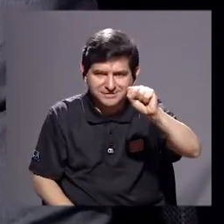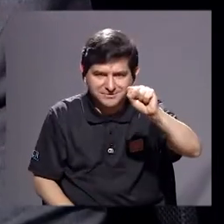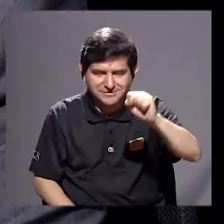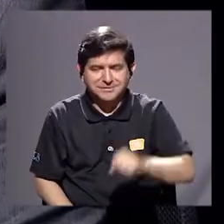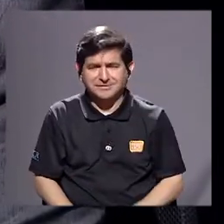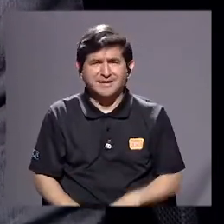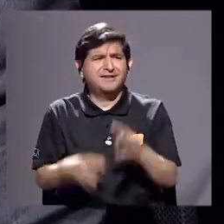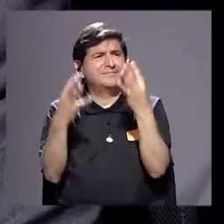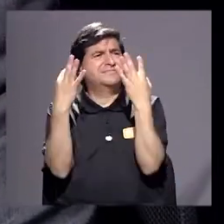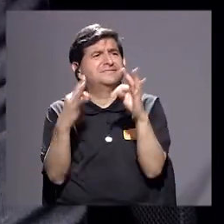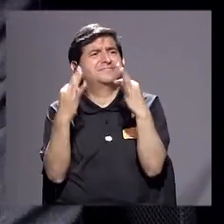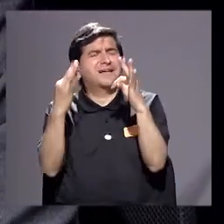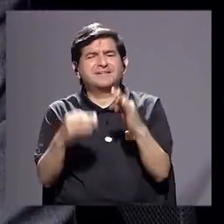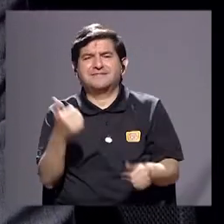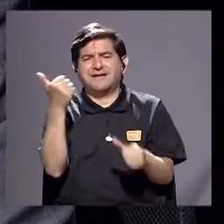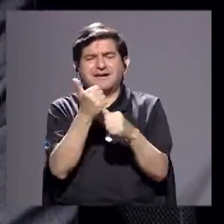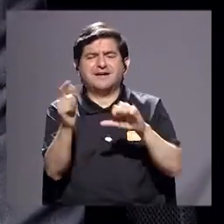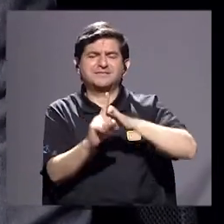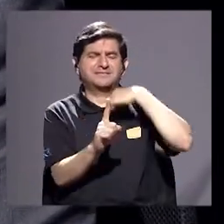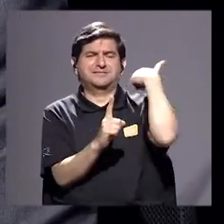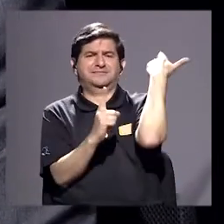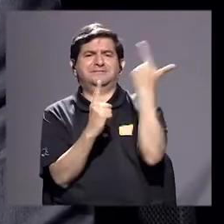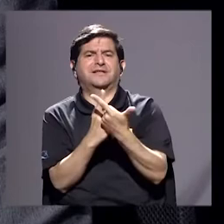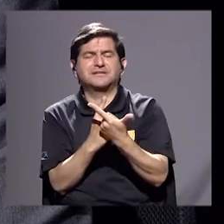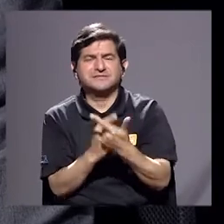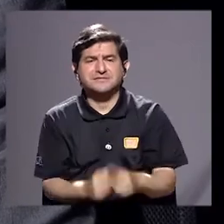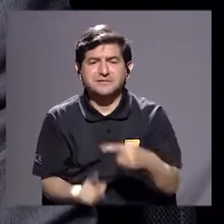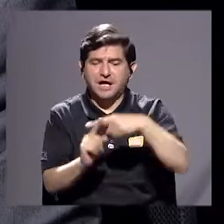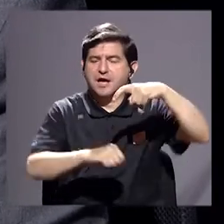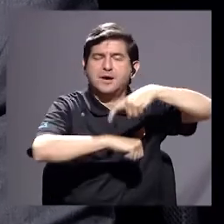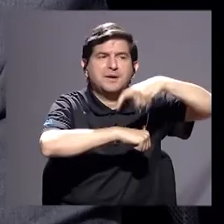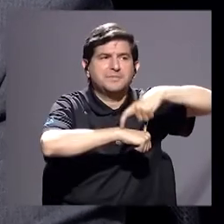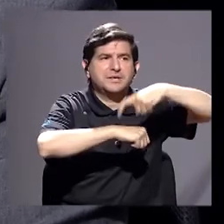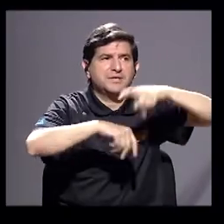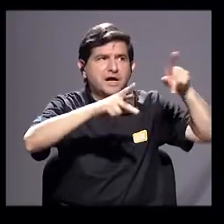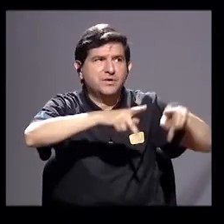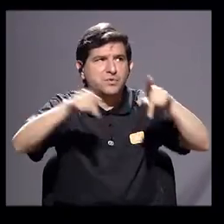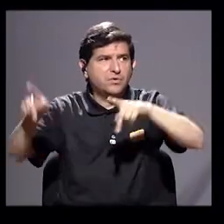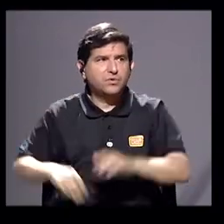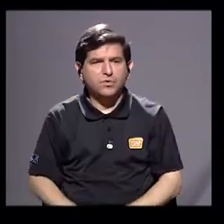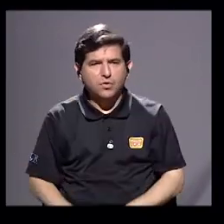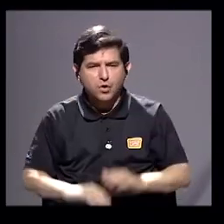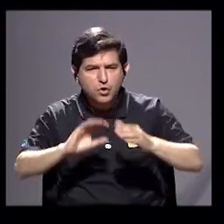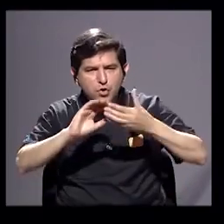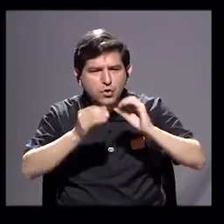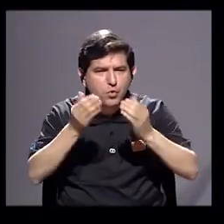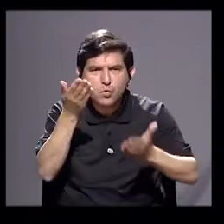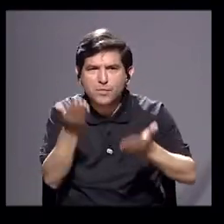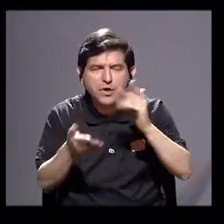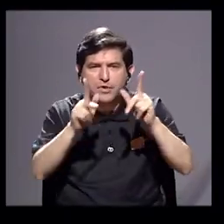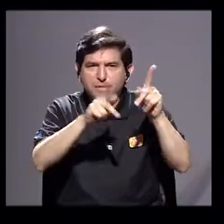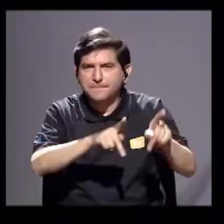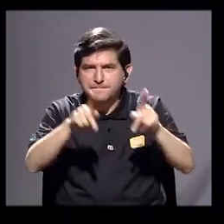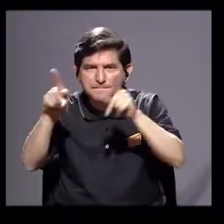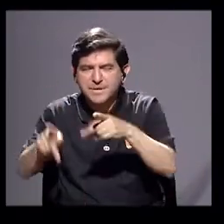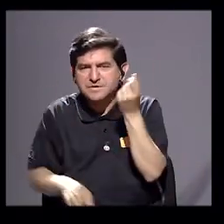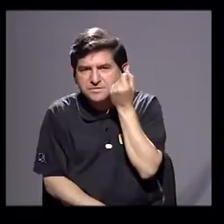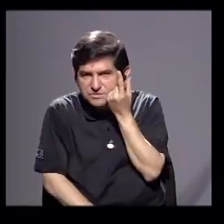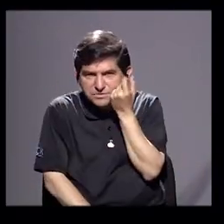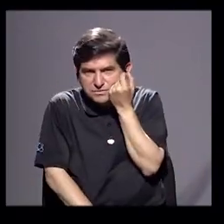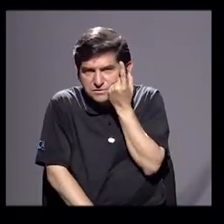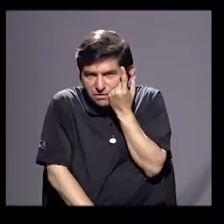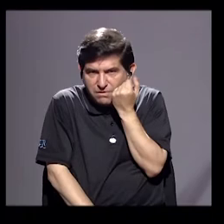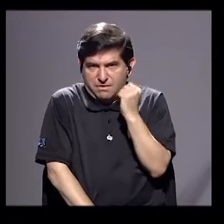y poder dar la asistencia social de mediano plazo para esas personas cuál es un número tal vez para que nuestra audiencia entienda